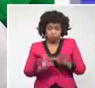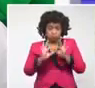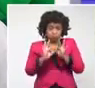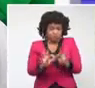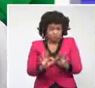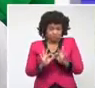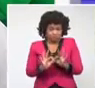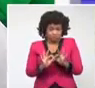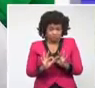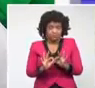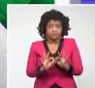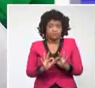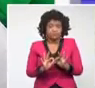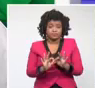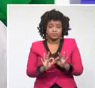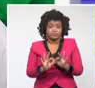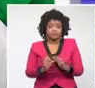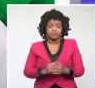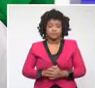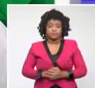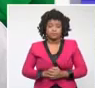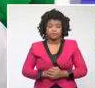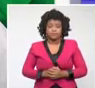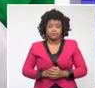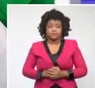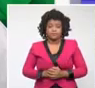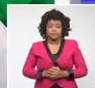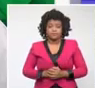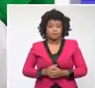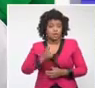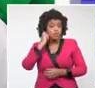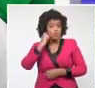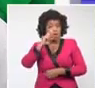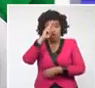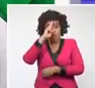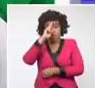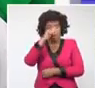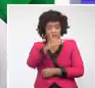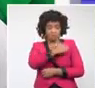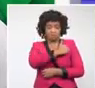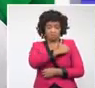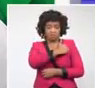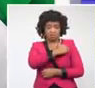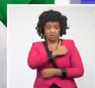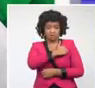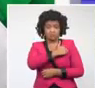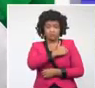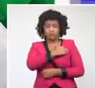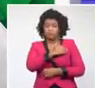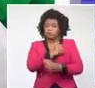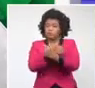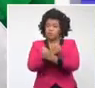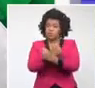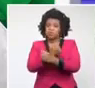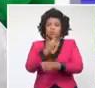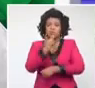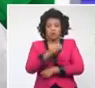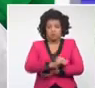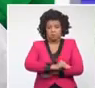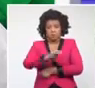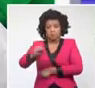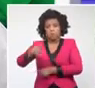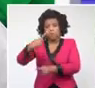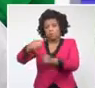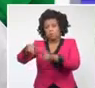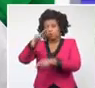teniendo en cuenta que de permanecer en el Hospital Naval donde se encontraba corría riesgo, estando ya ella